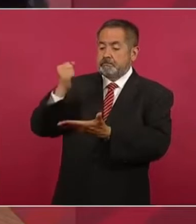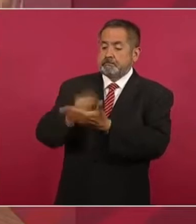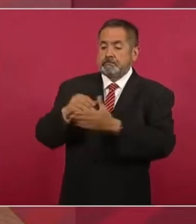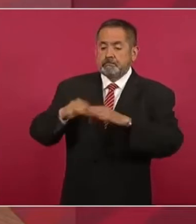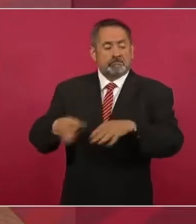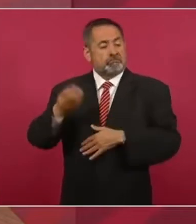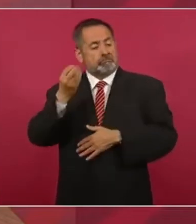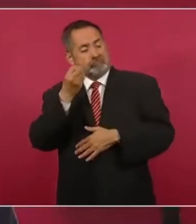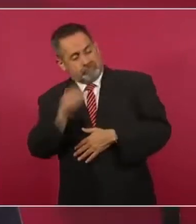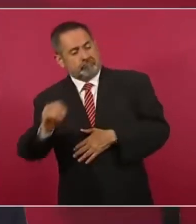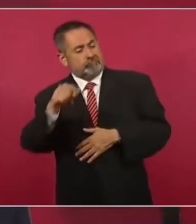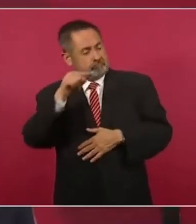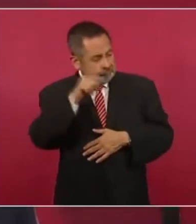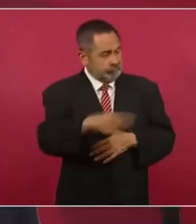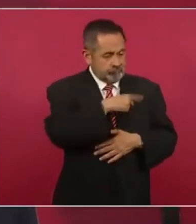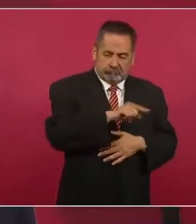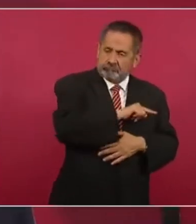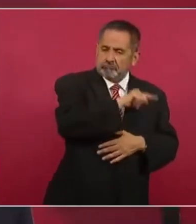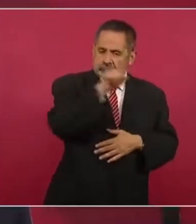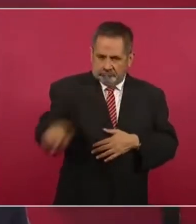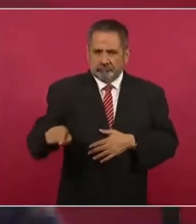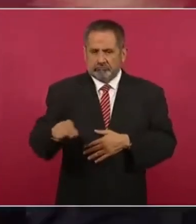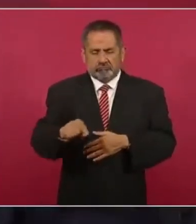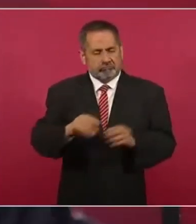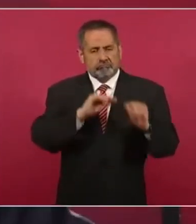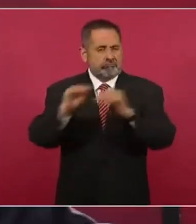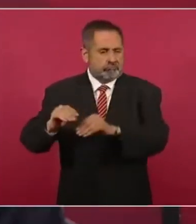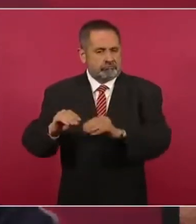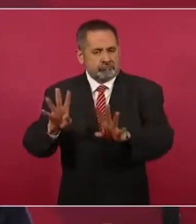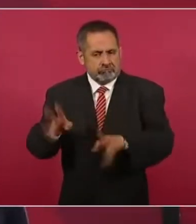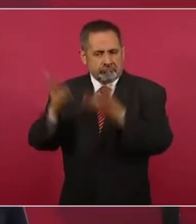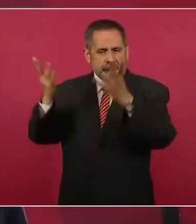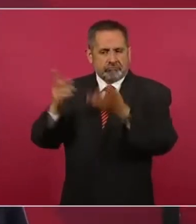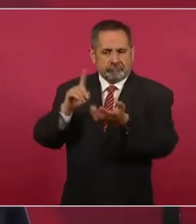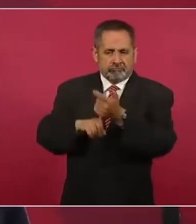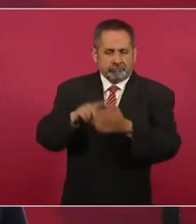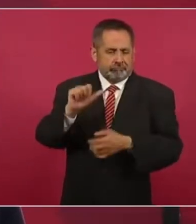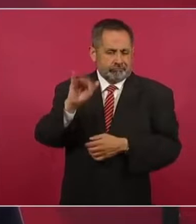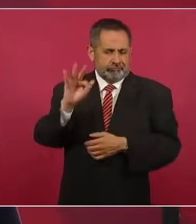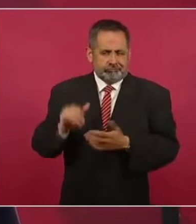para obligarlos a irse al aeropuerto